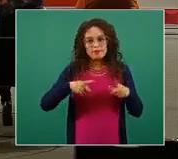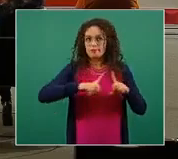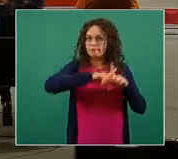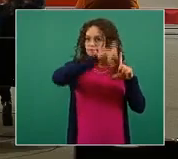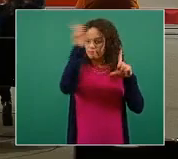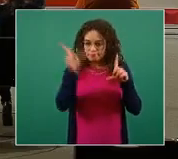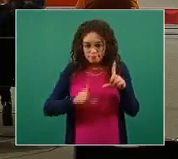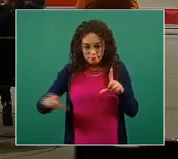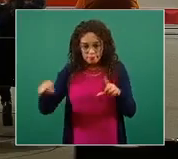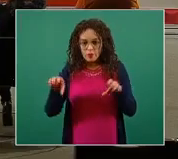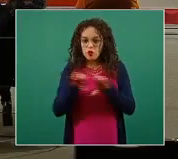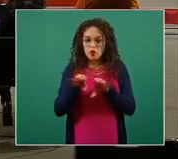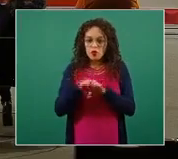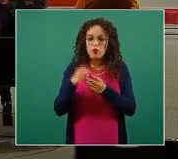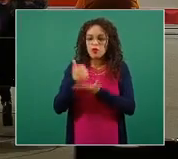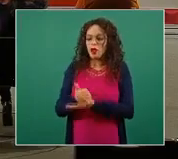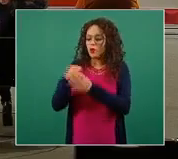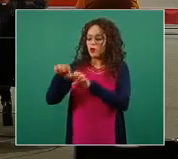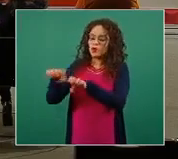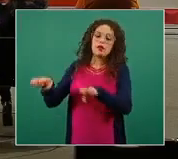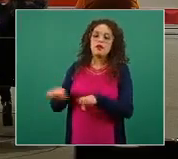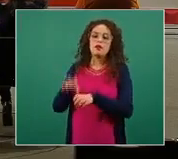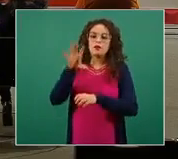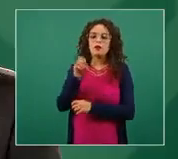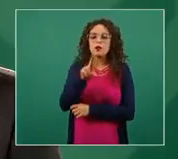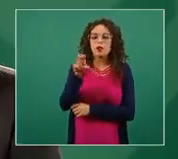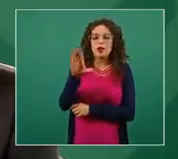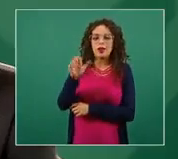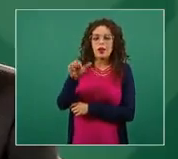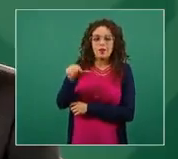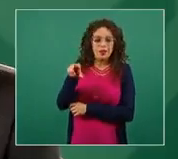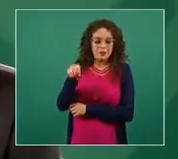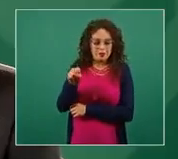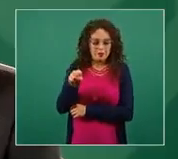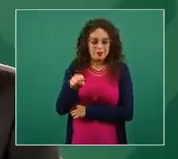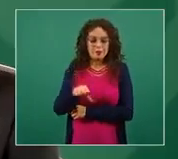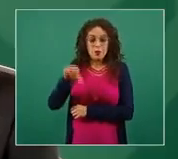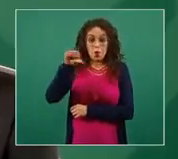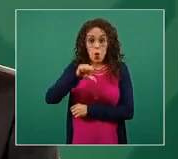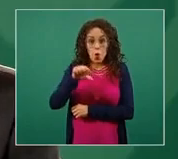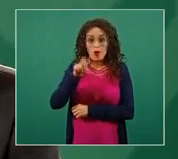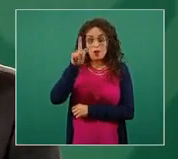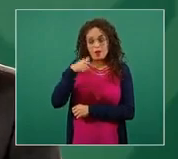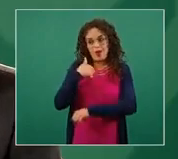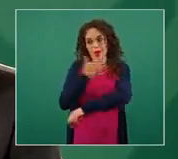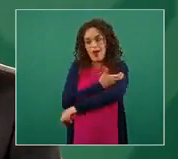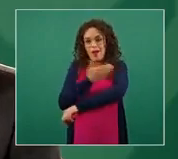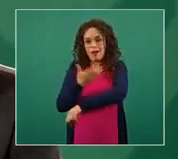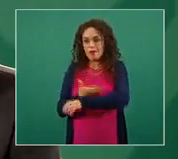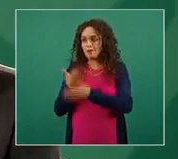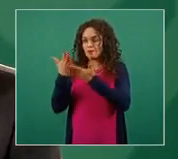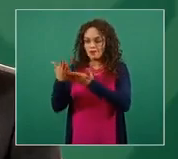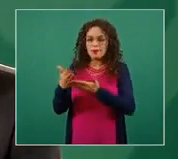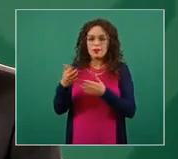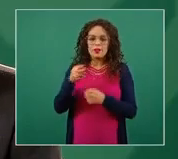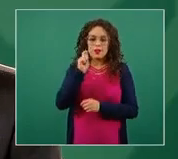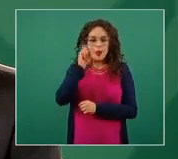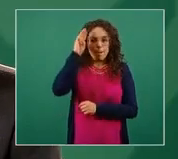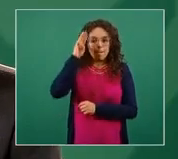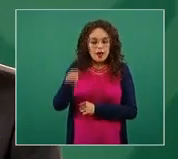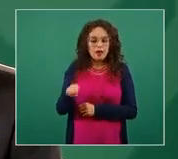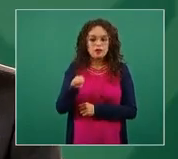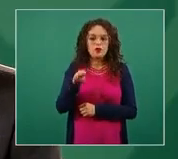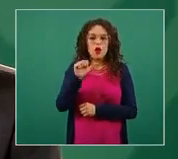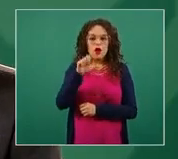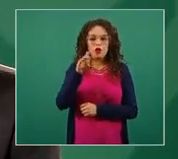del operativo Correcaminos? Hoy tuve el privilegio de acompañar al secretario Alcocer, al maestro Zoe Robledo y al maestro